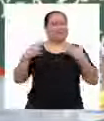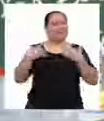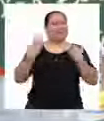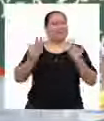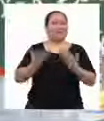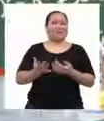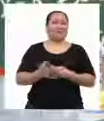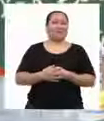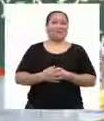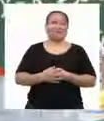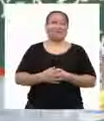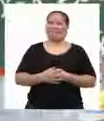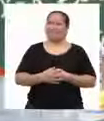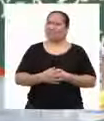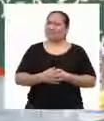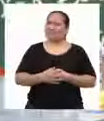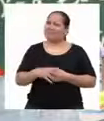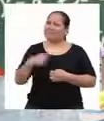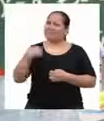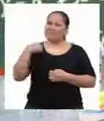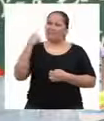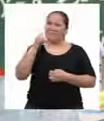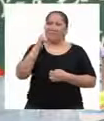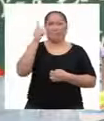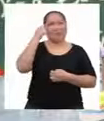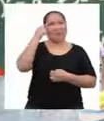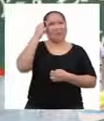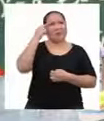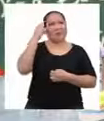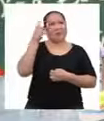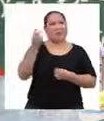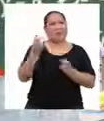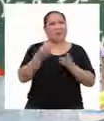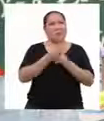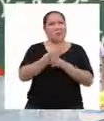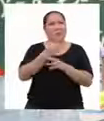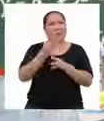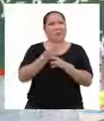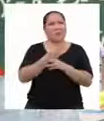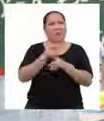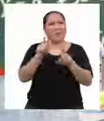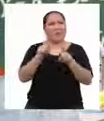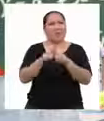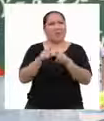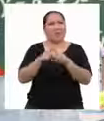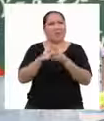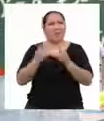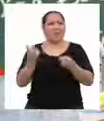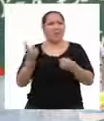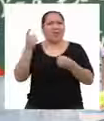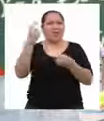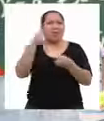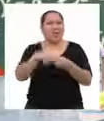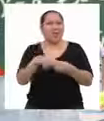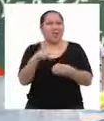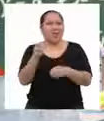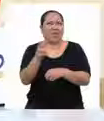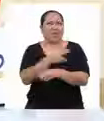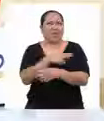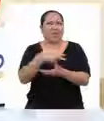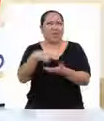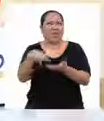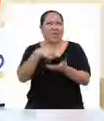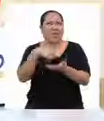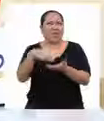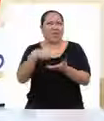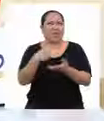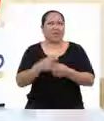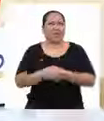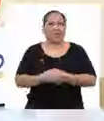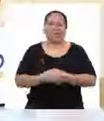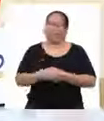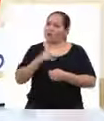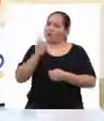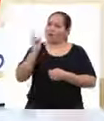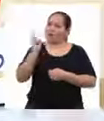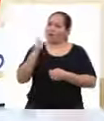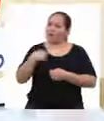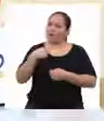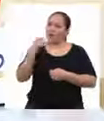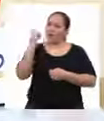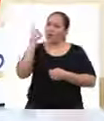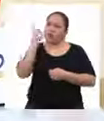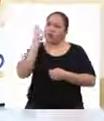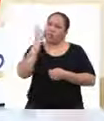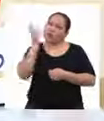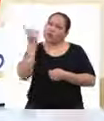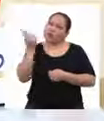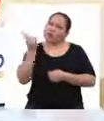¡Qué chévere! No me había puesto a pensar que la matemática está hasta en el baile. Profe, ¿Y he escuchado